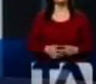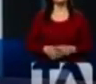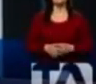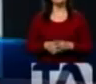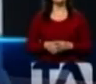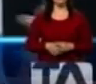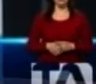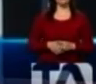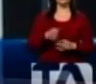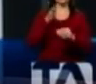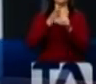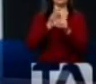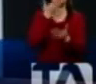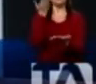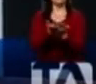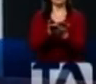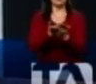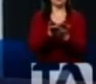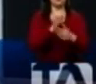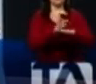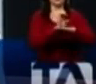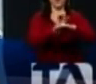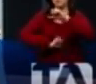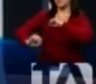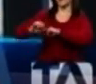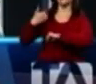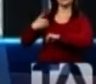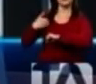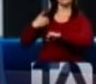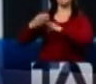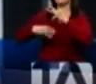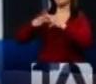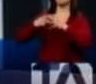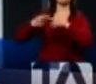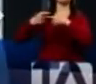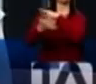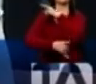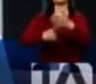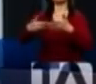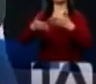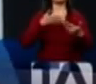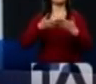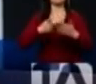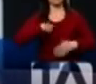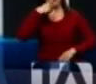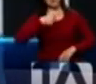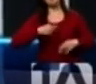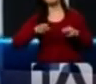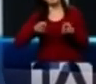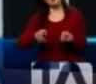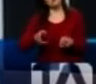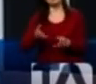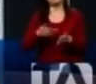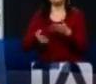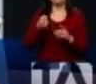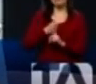vengo, a Ecuador, a eso voy a Argentina y a eso iré a cualquier parte del mundo, ¿no? Donde sea necesario. Somos humanos y estamos luchando por algo, y al fin y al